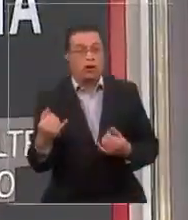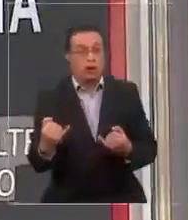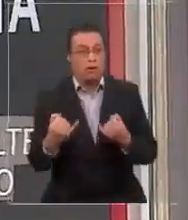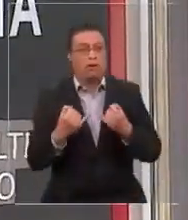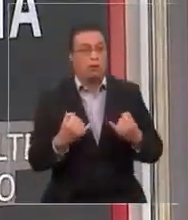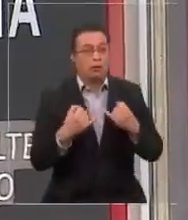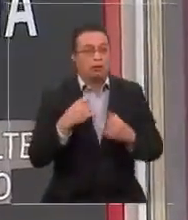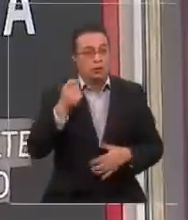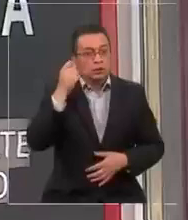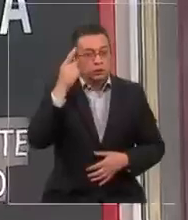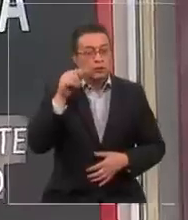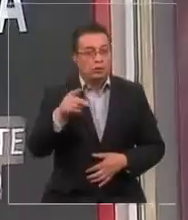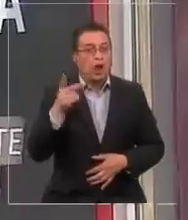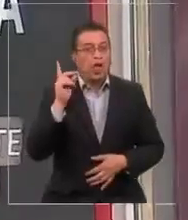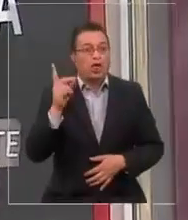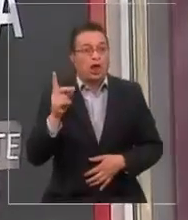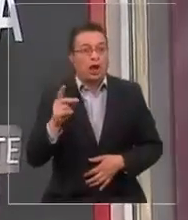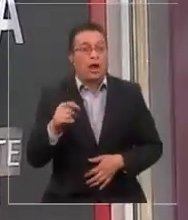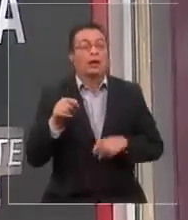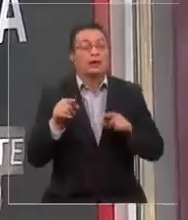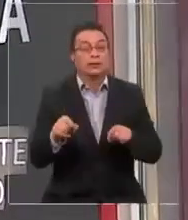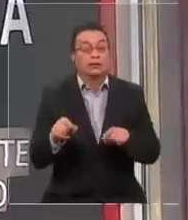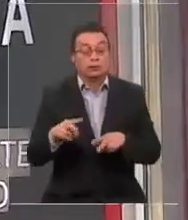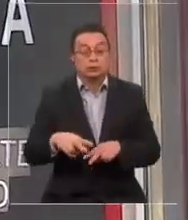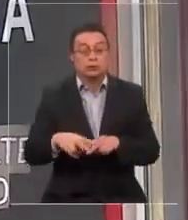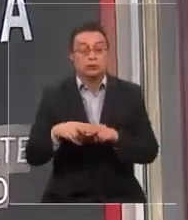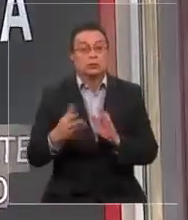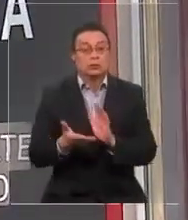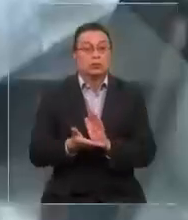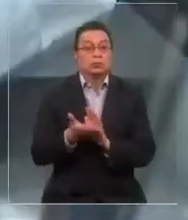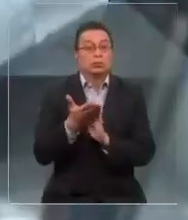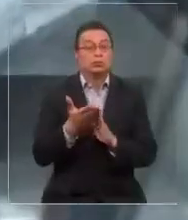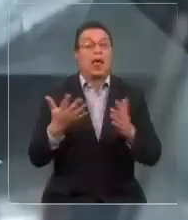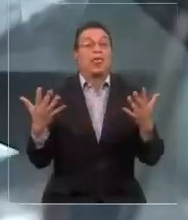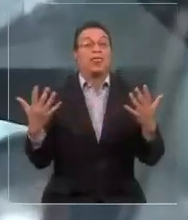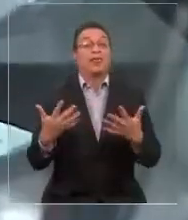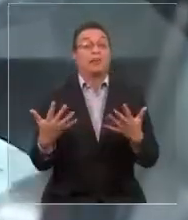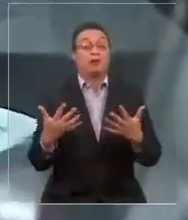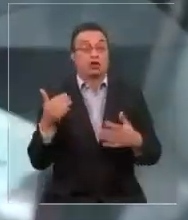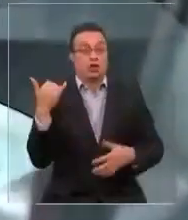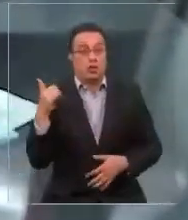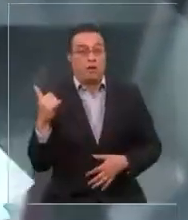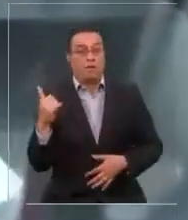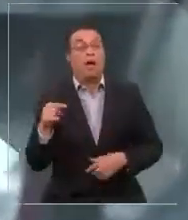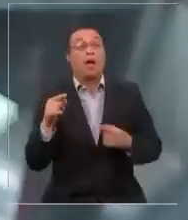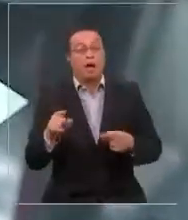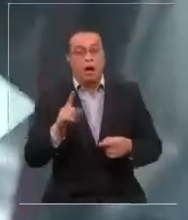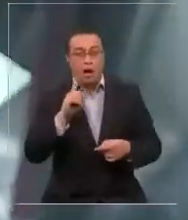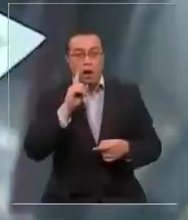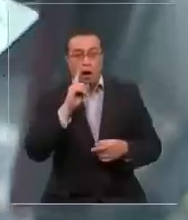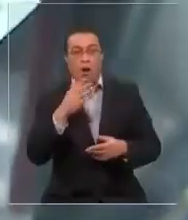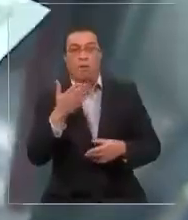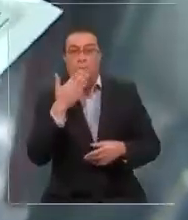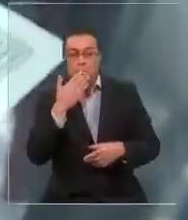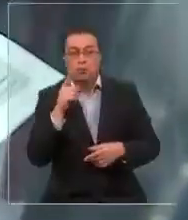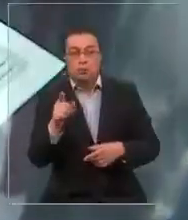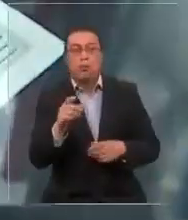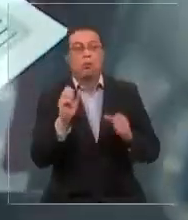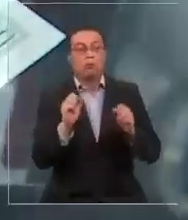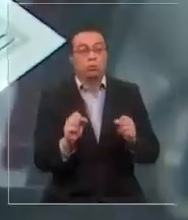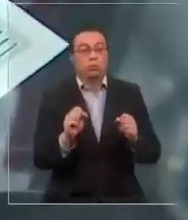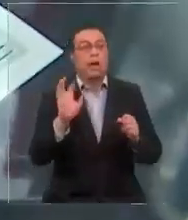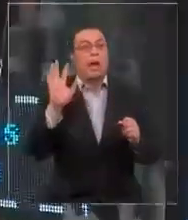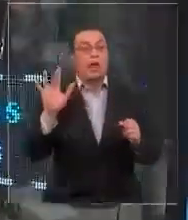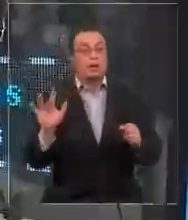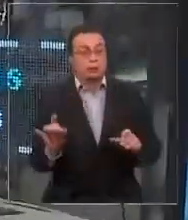e interiorizado sobre el dólar la divisa tuvo un alza de cerca de 10 pesos este juego espero que tendría según expertos características